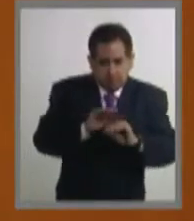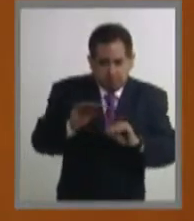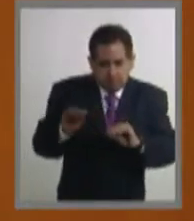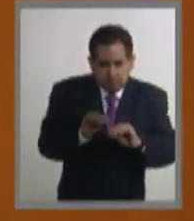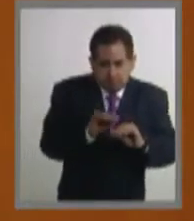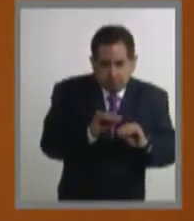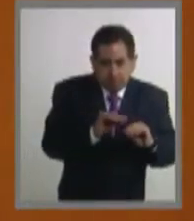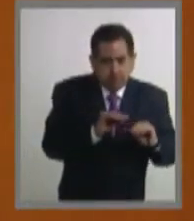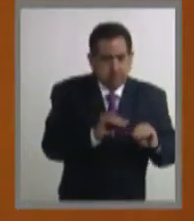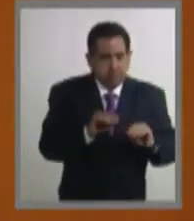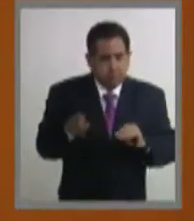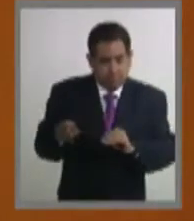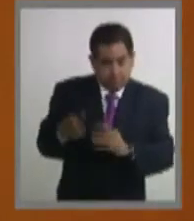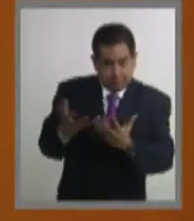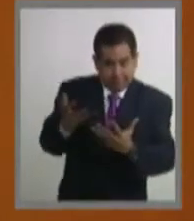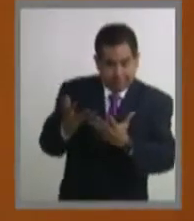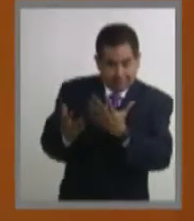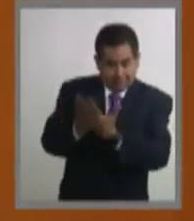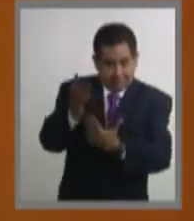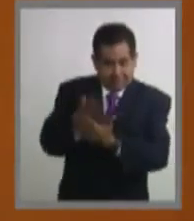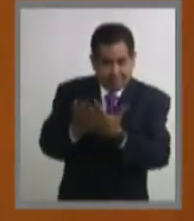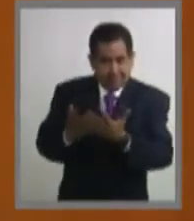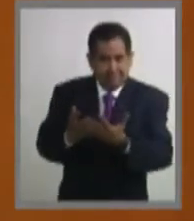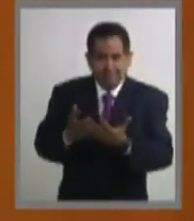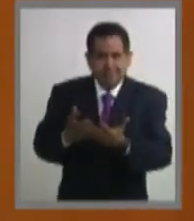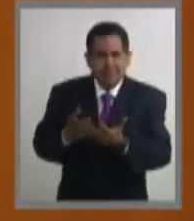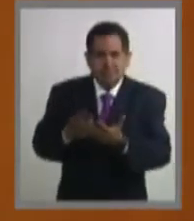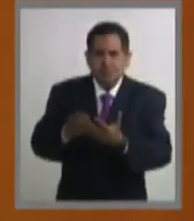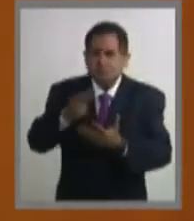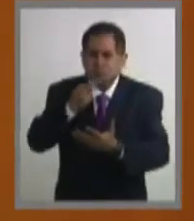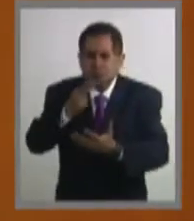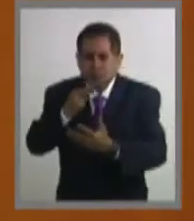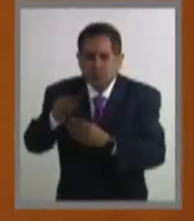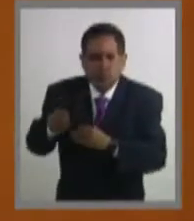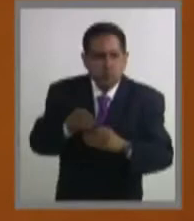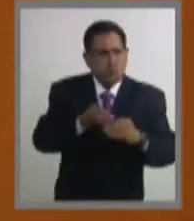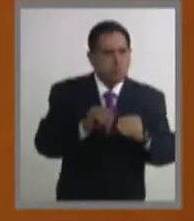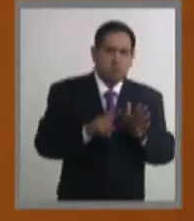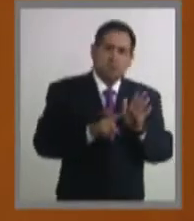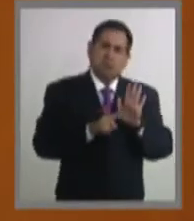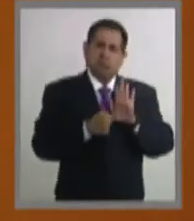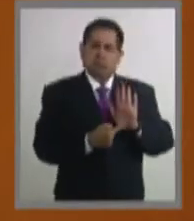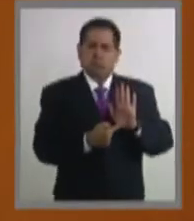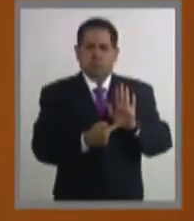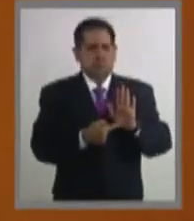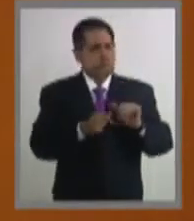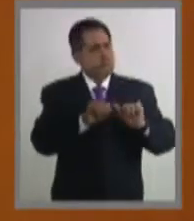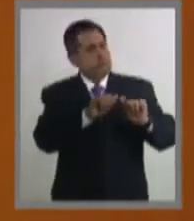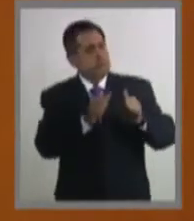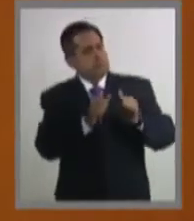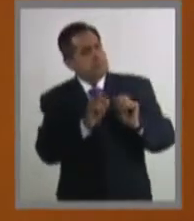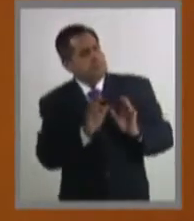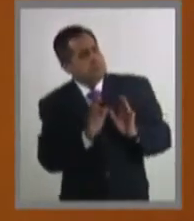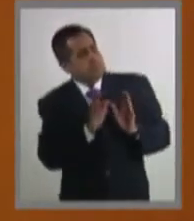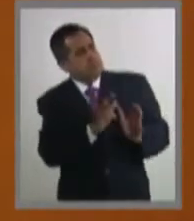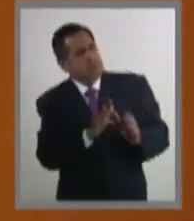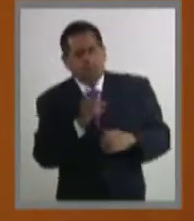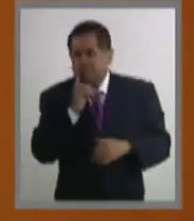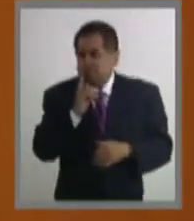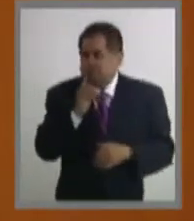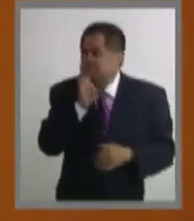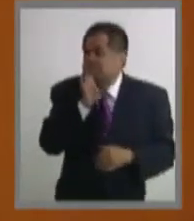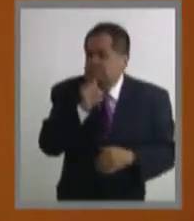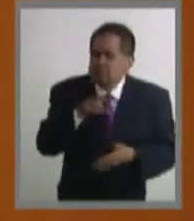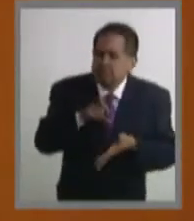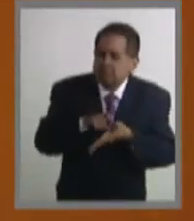artesanías que producen los indígenas han perdido su valor de uso. De tal manera que las compramos eventualmente,